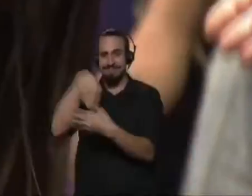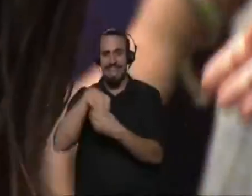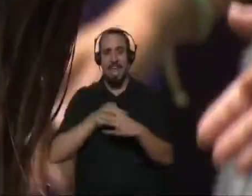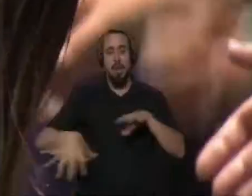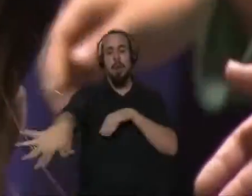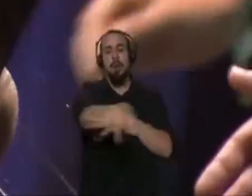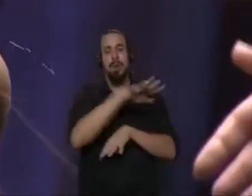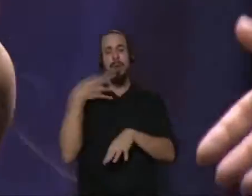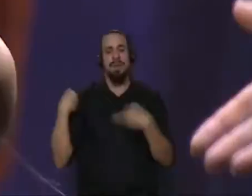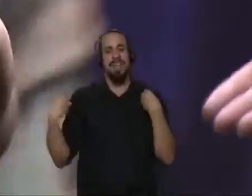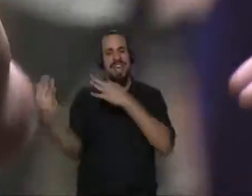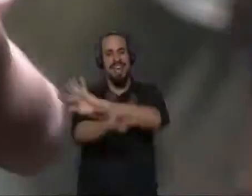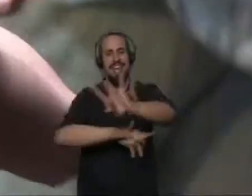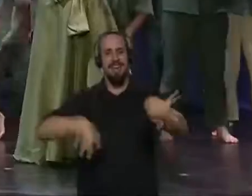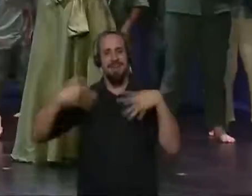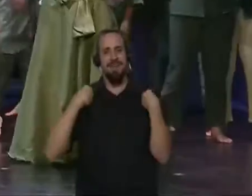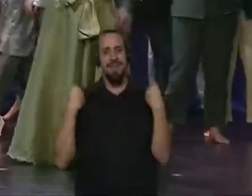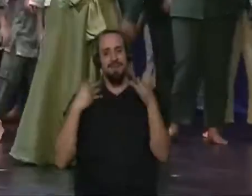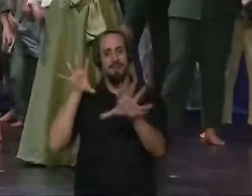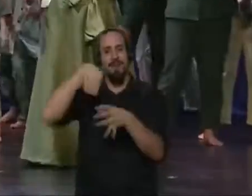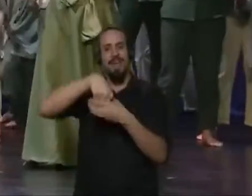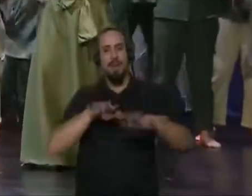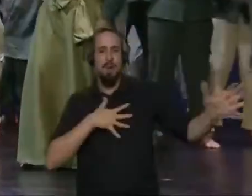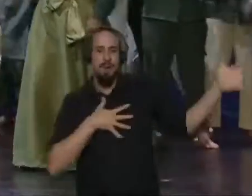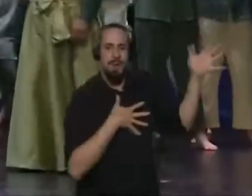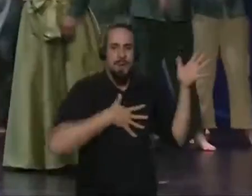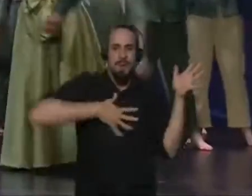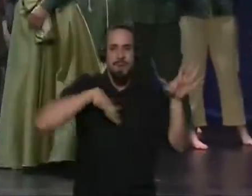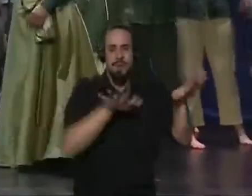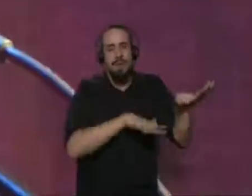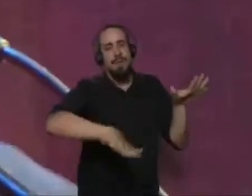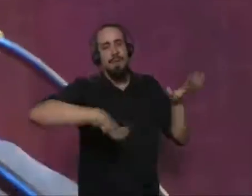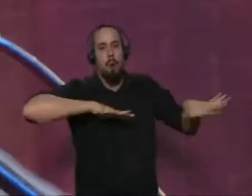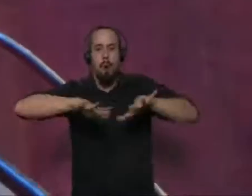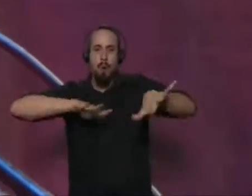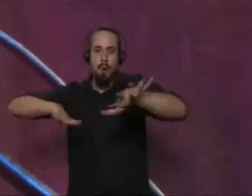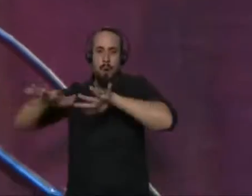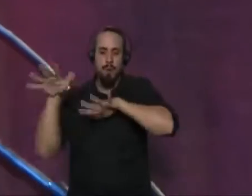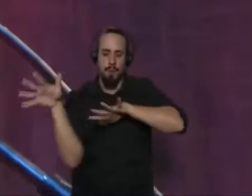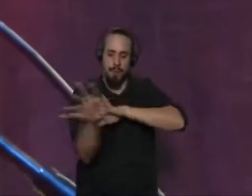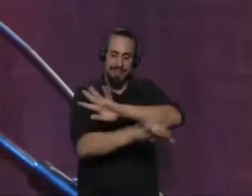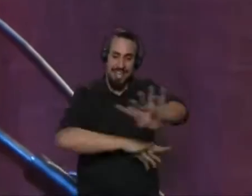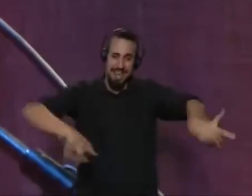la tierra en que vivo la pondré a bailar, la